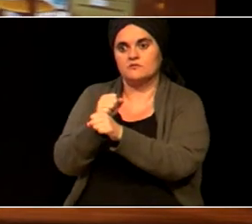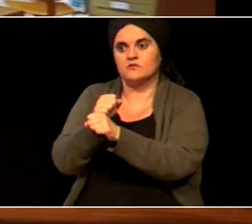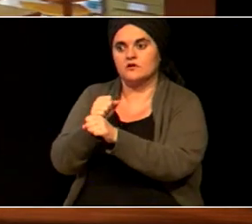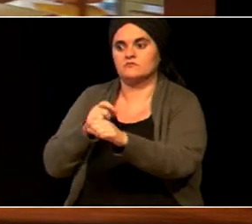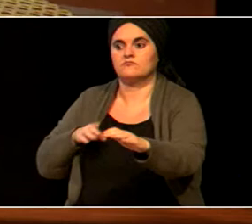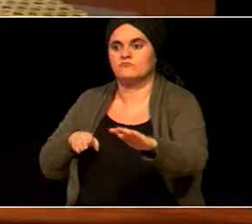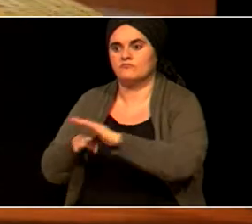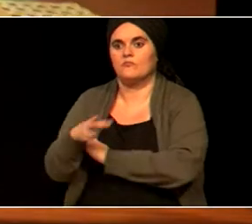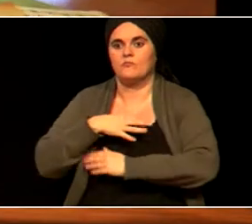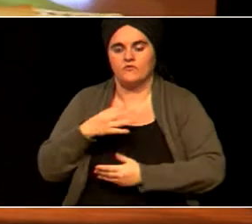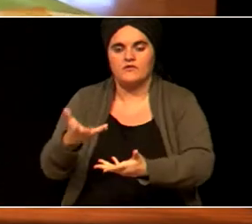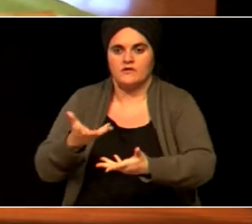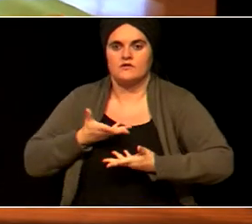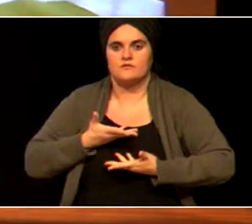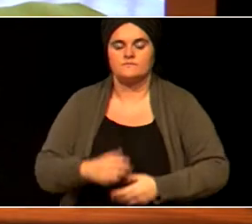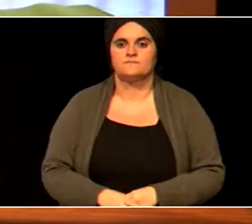diogu.